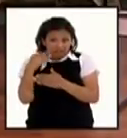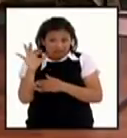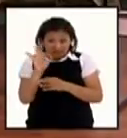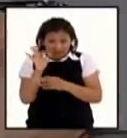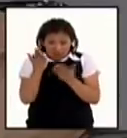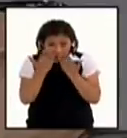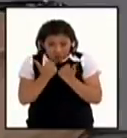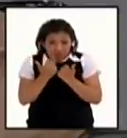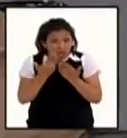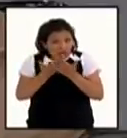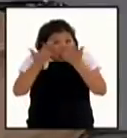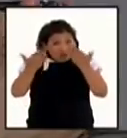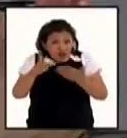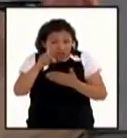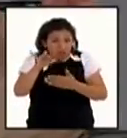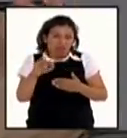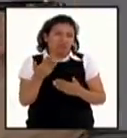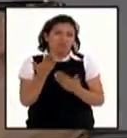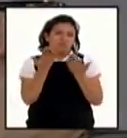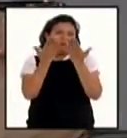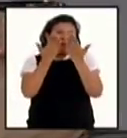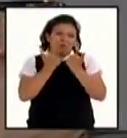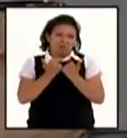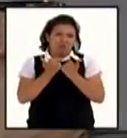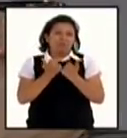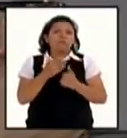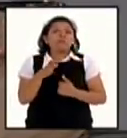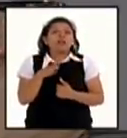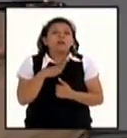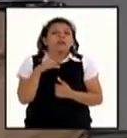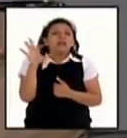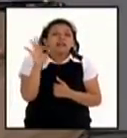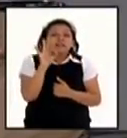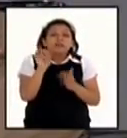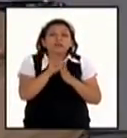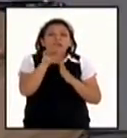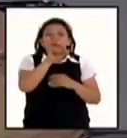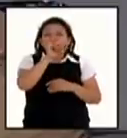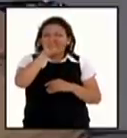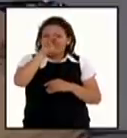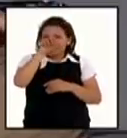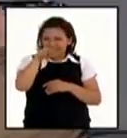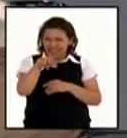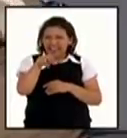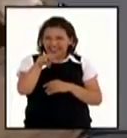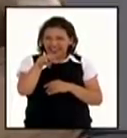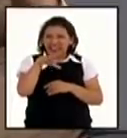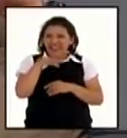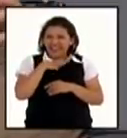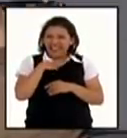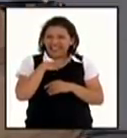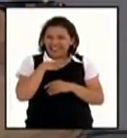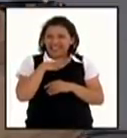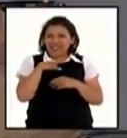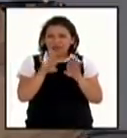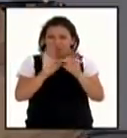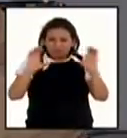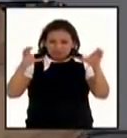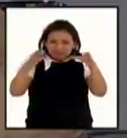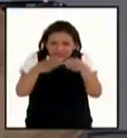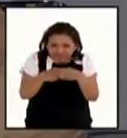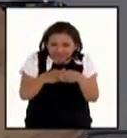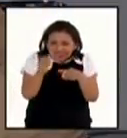en una situación como la República Islámica de Irán, donde hay un equipo de sumos